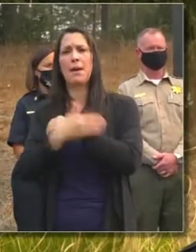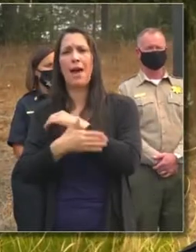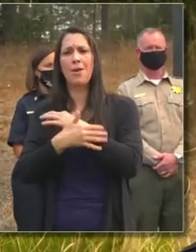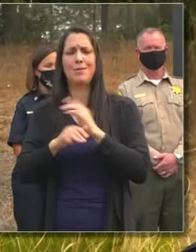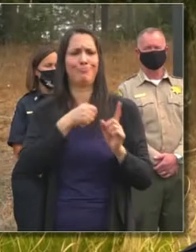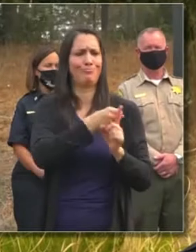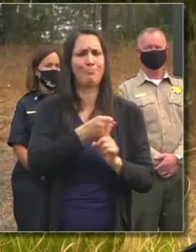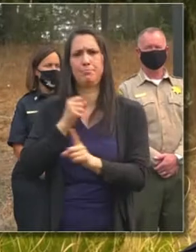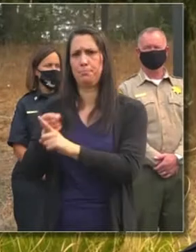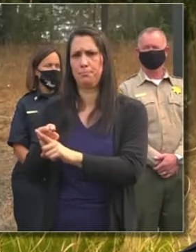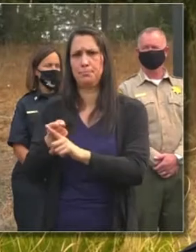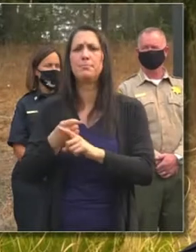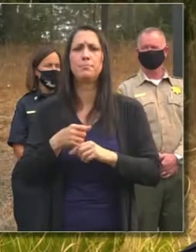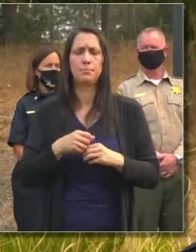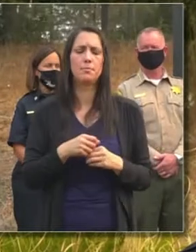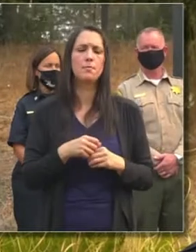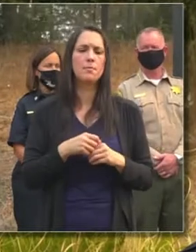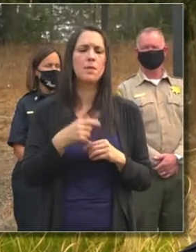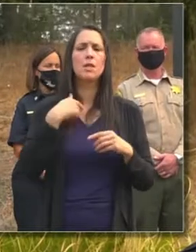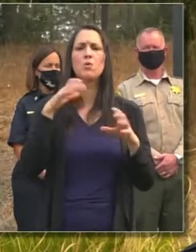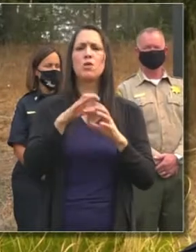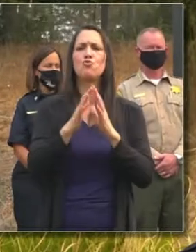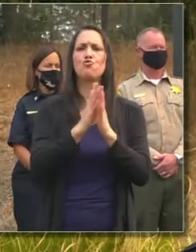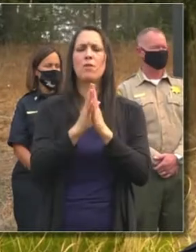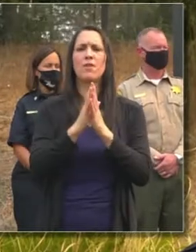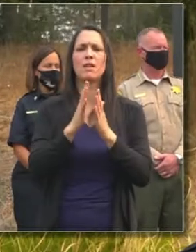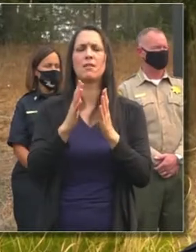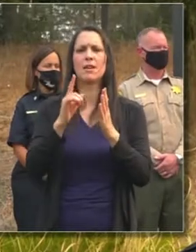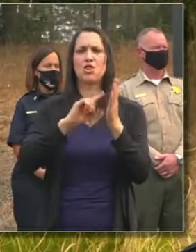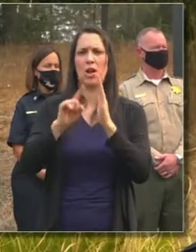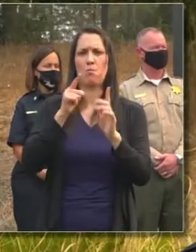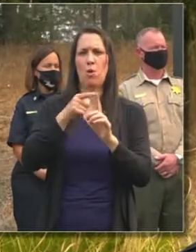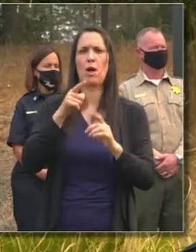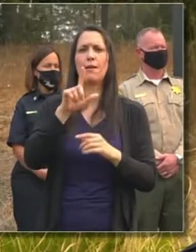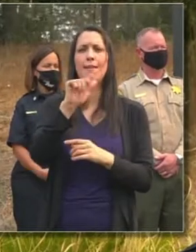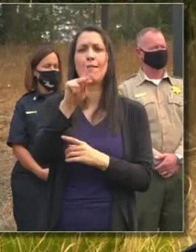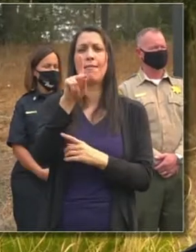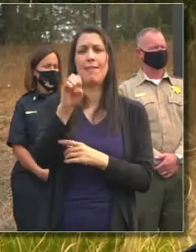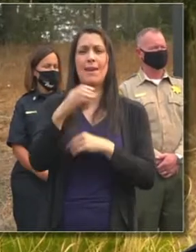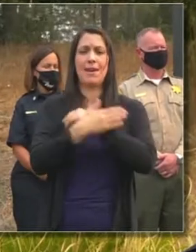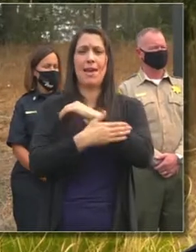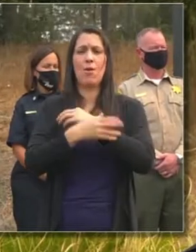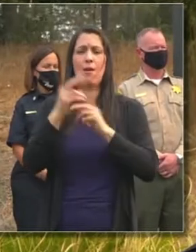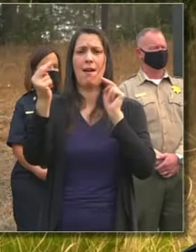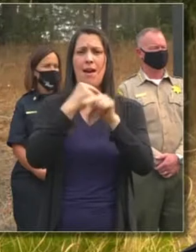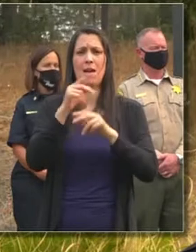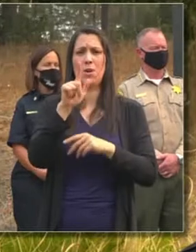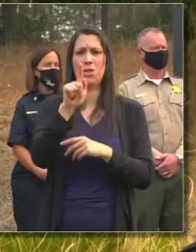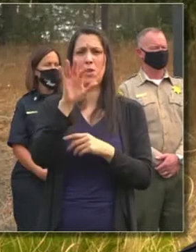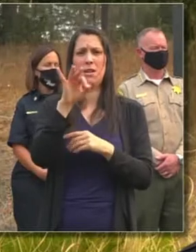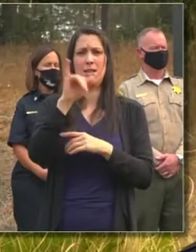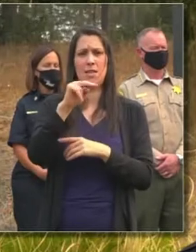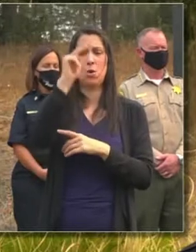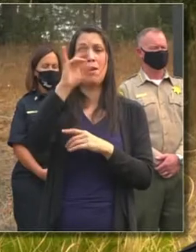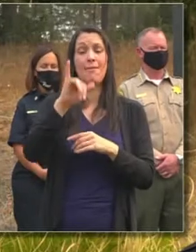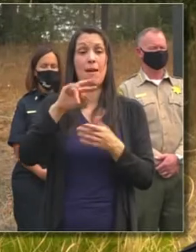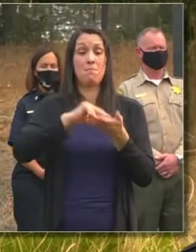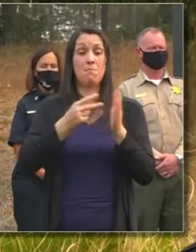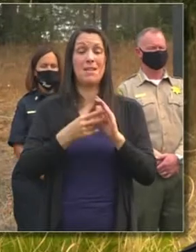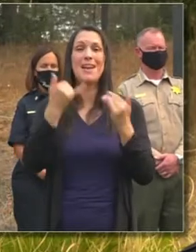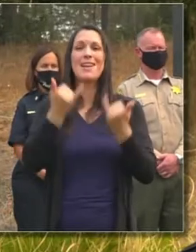visto afectadas y hoy por supuesto hemos creado un una alcabala de caminos lo cual